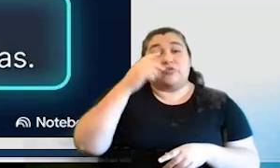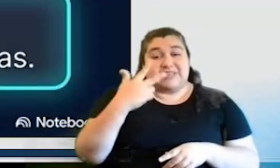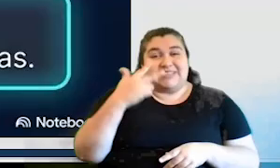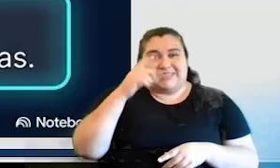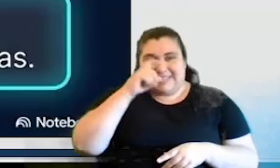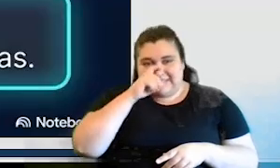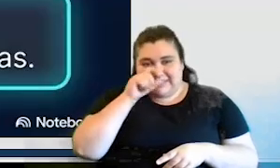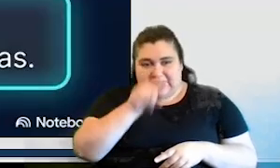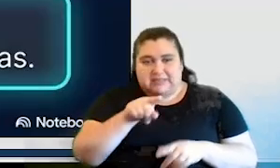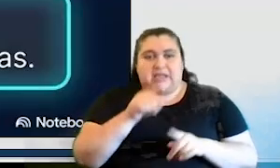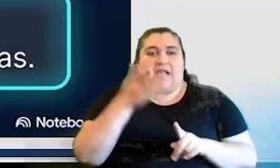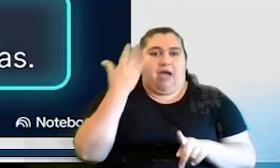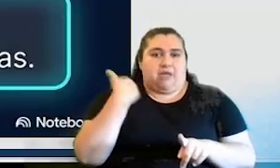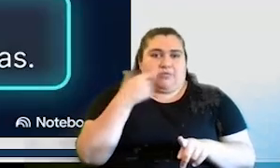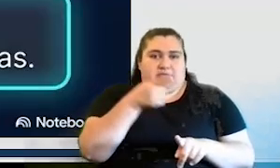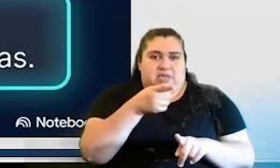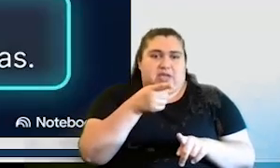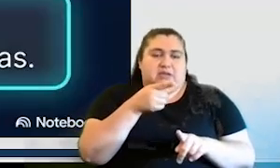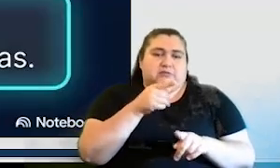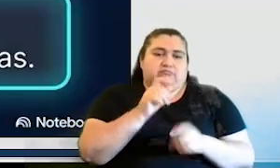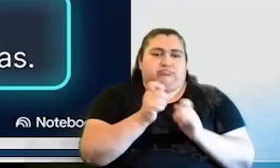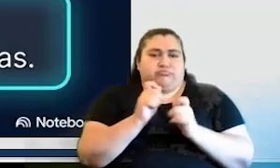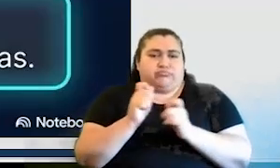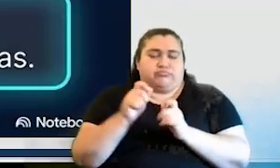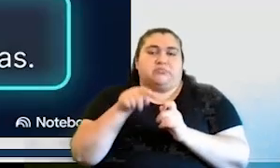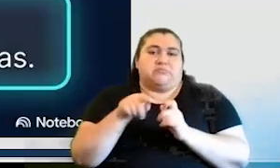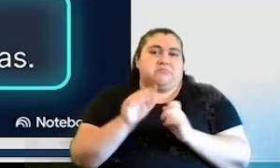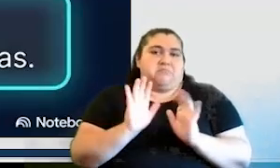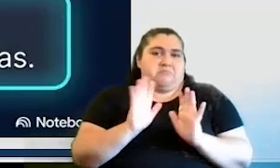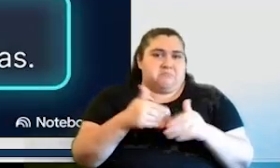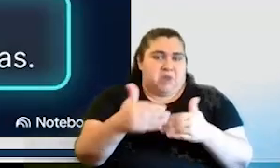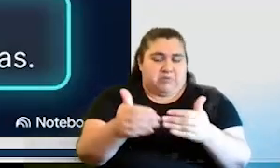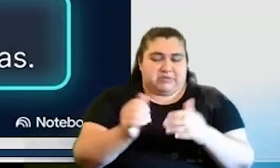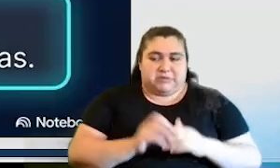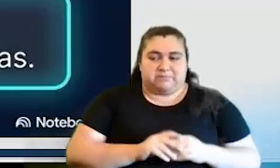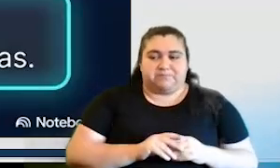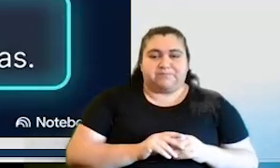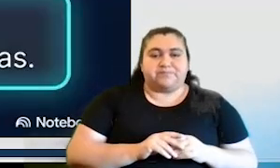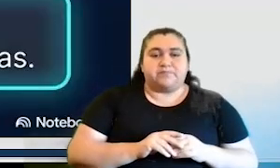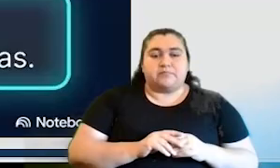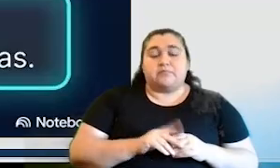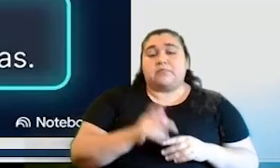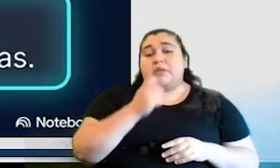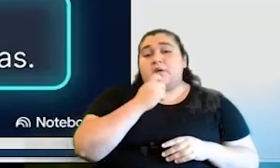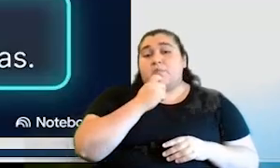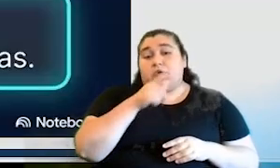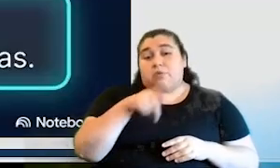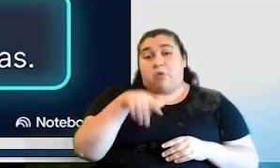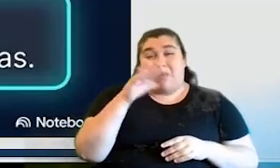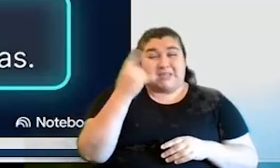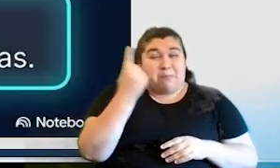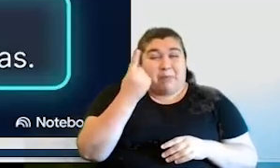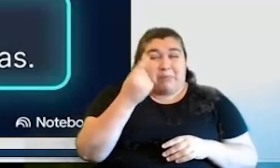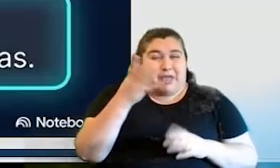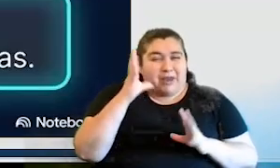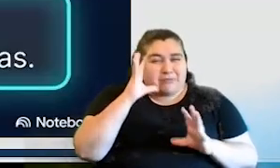la 4003, que tuvo algunas modificaciones. Por ejemplo, una de las nuevas